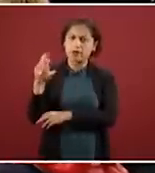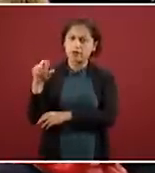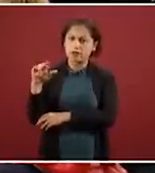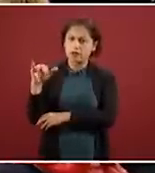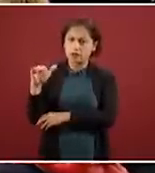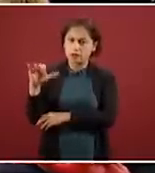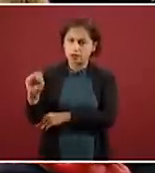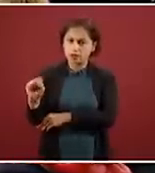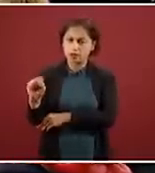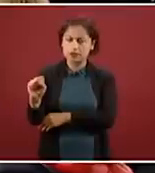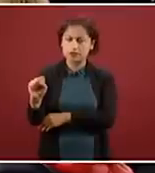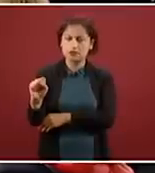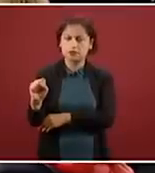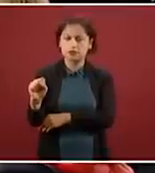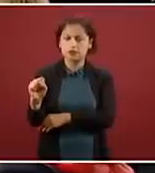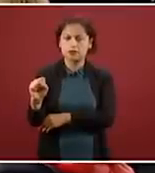Sí,